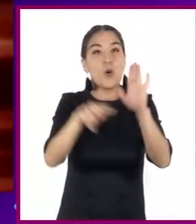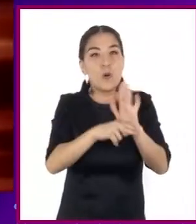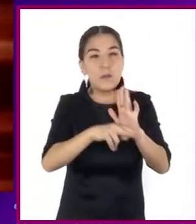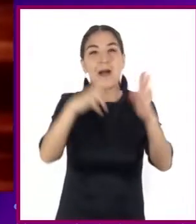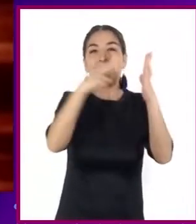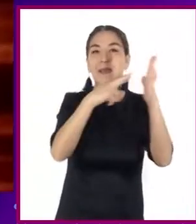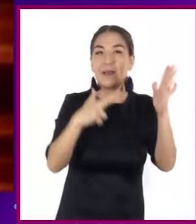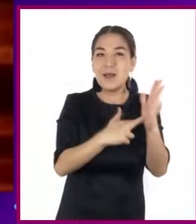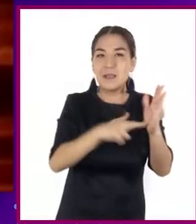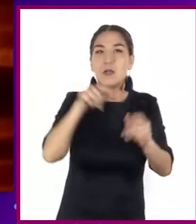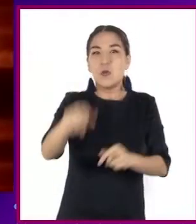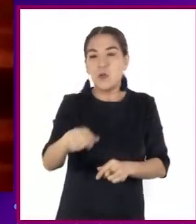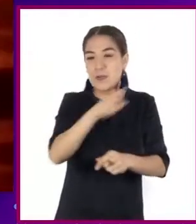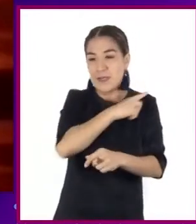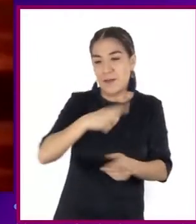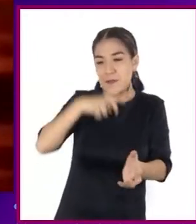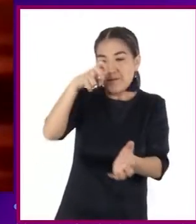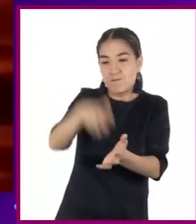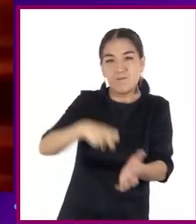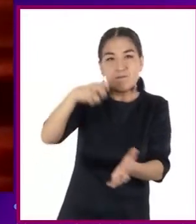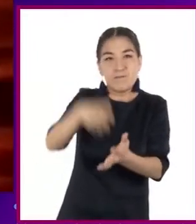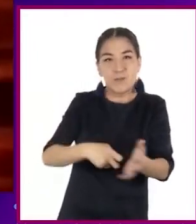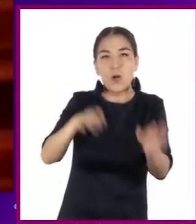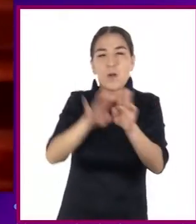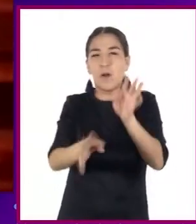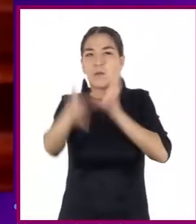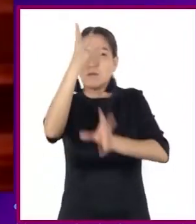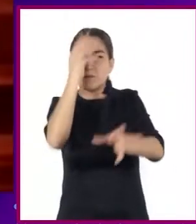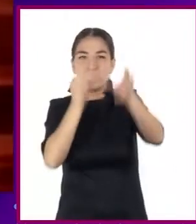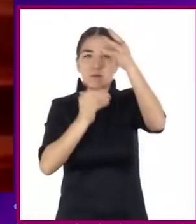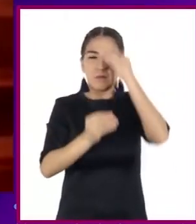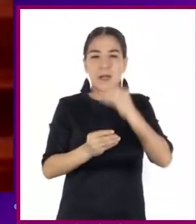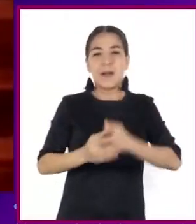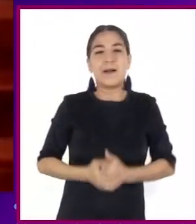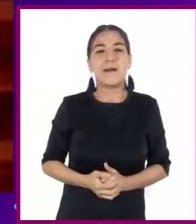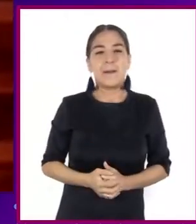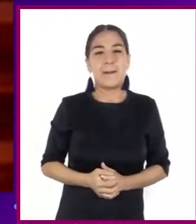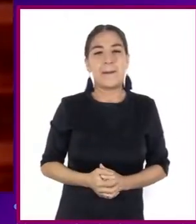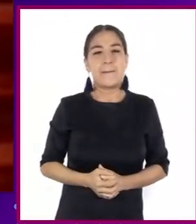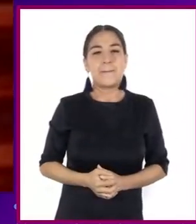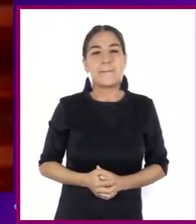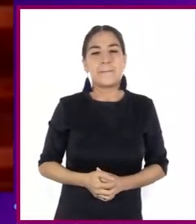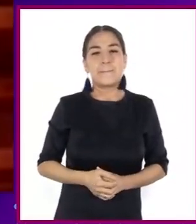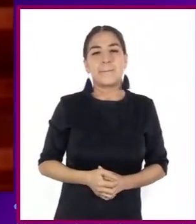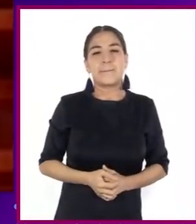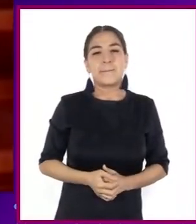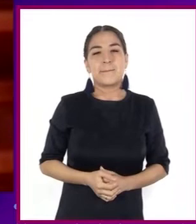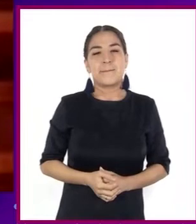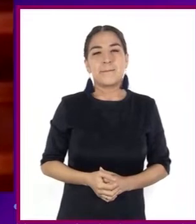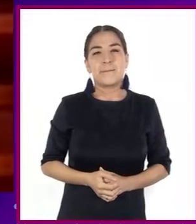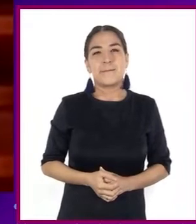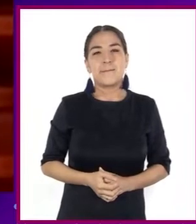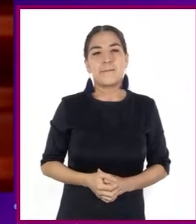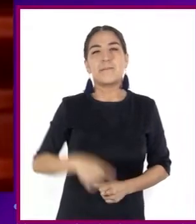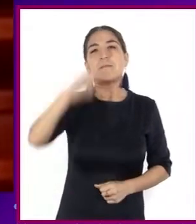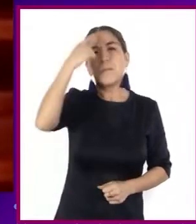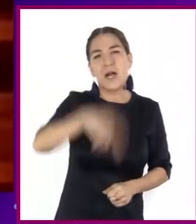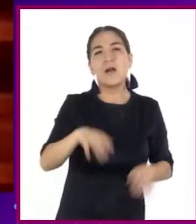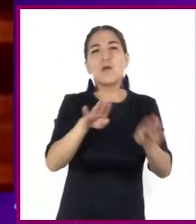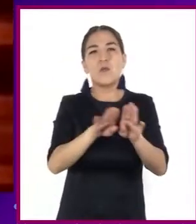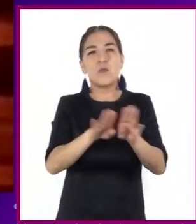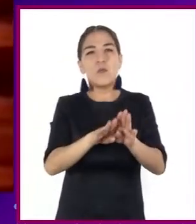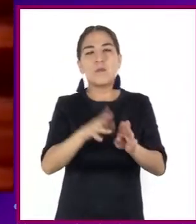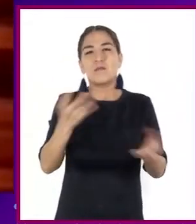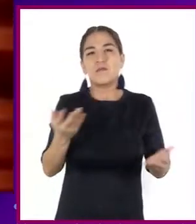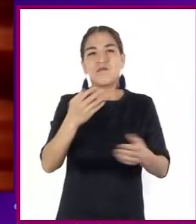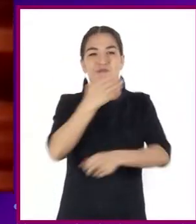seguir. También te ayuda, es un impulsor para la escuela, para el trabajo. O sea, te va a decir por dónde